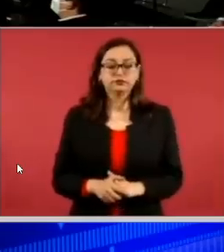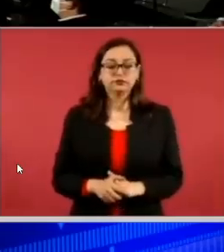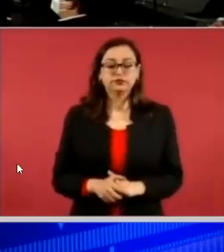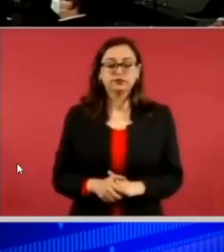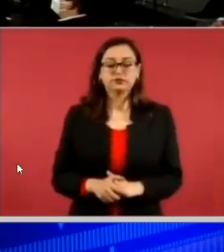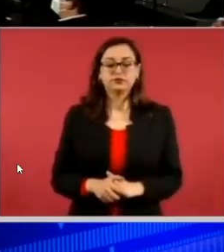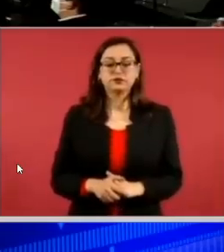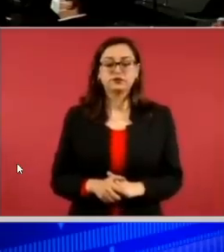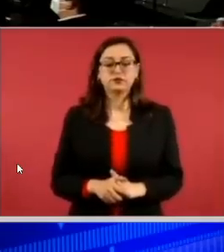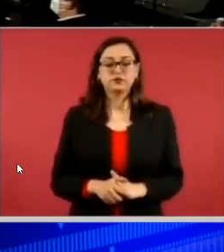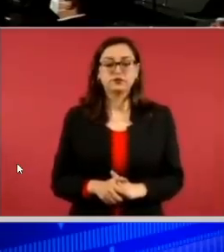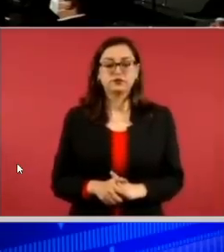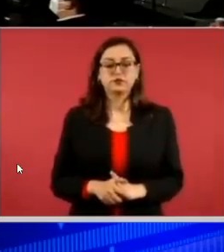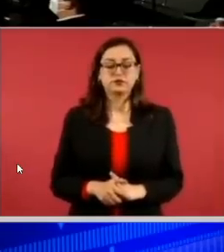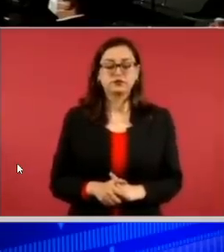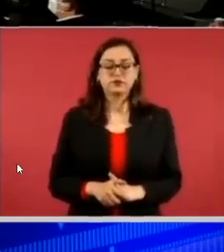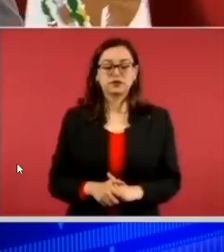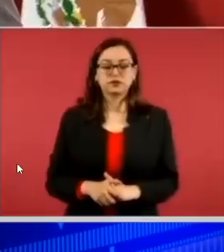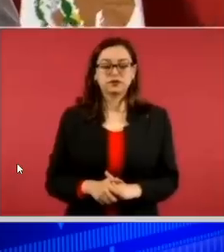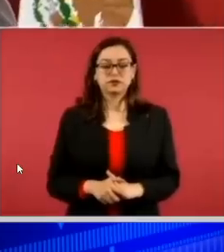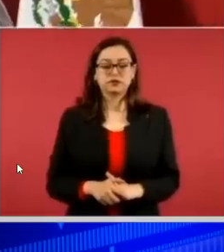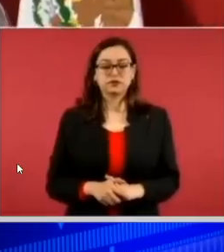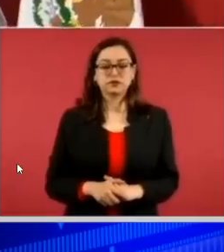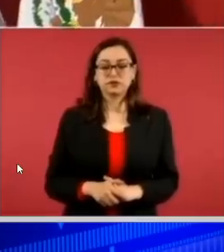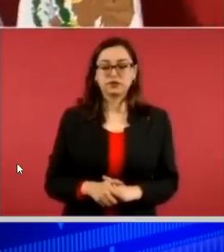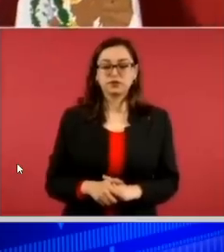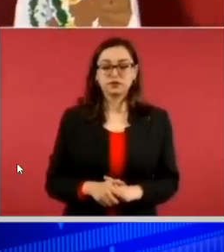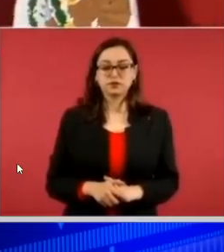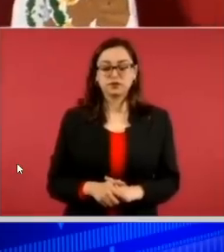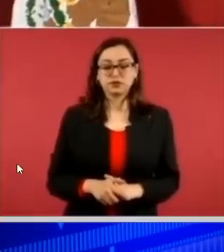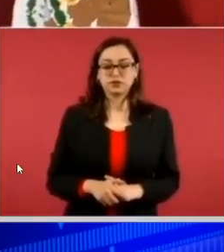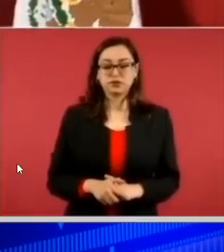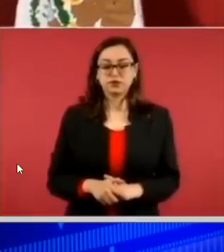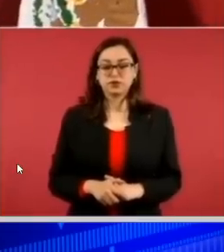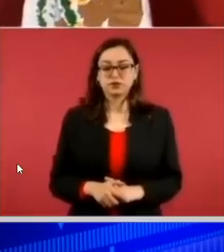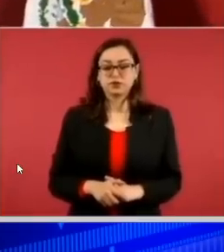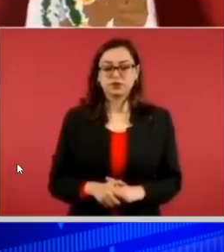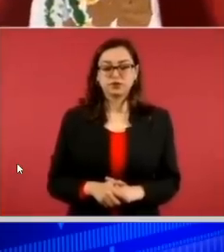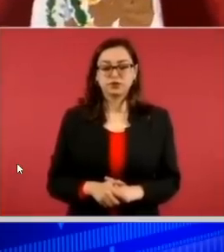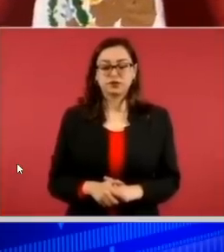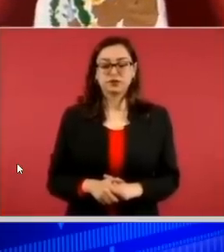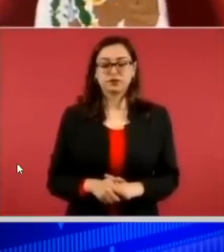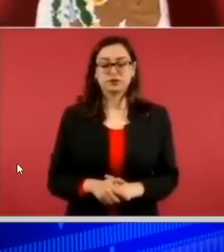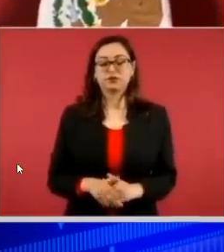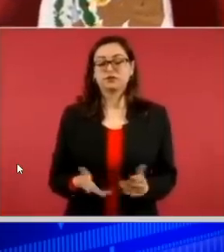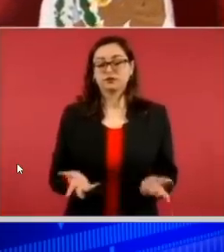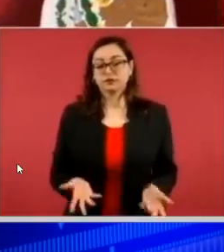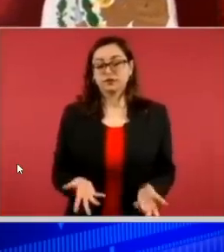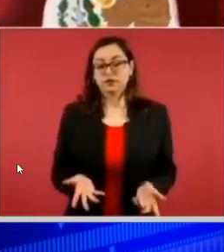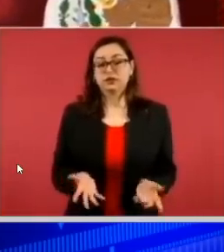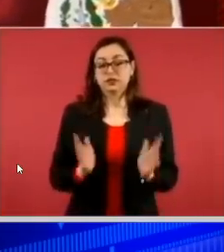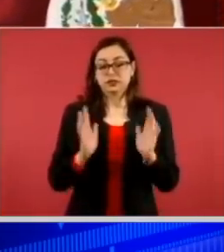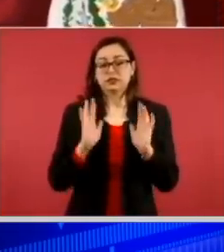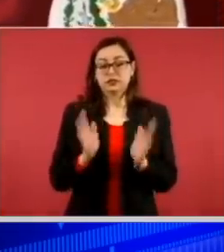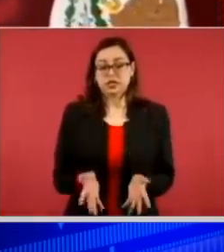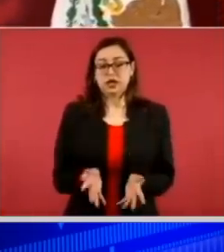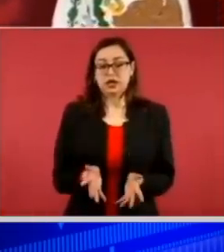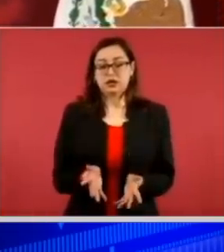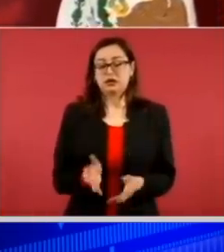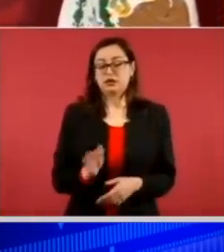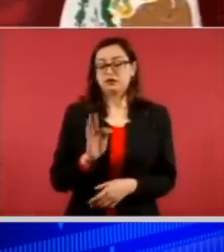y este está investigando como debe de ser la